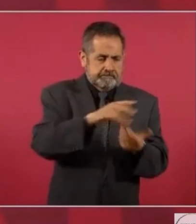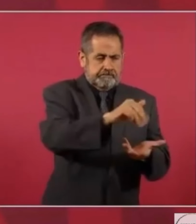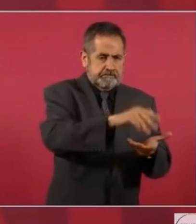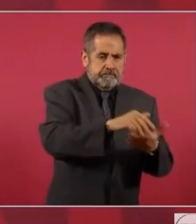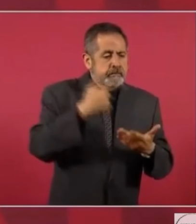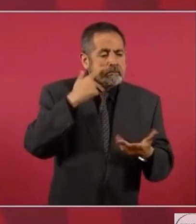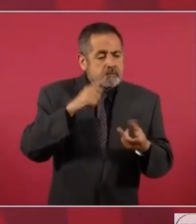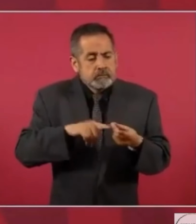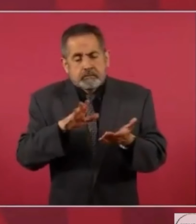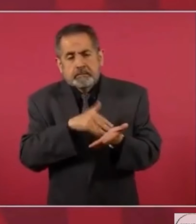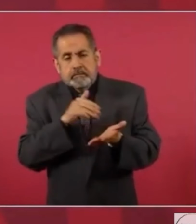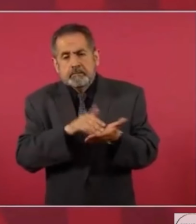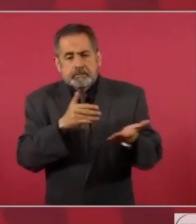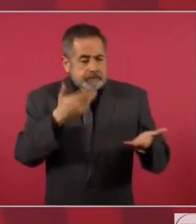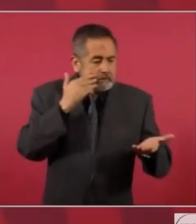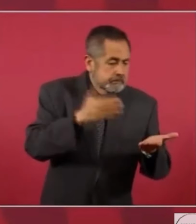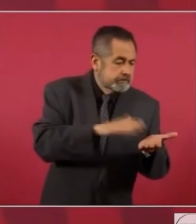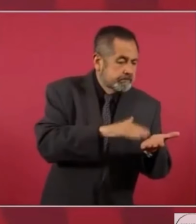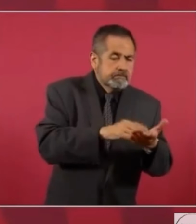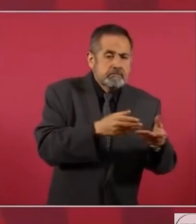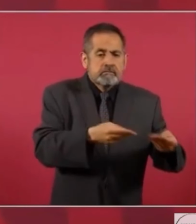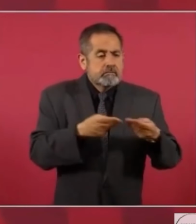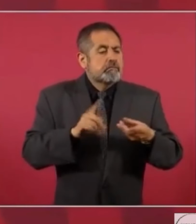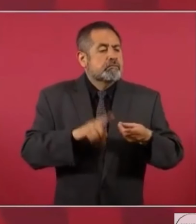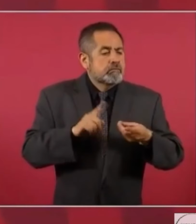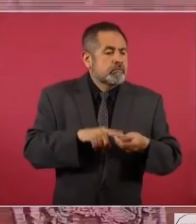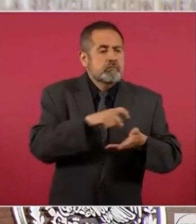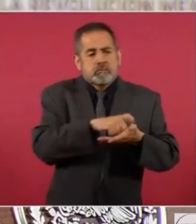papeles de dónde son las piezas,